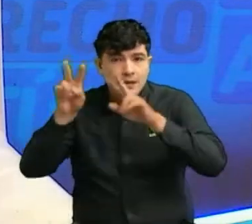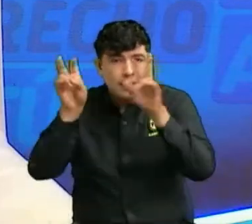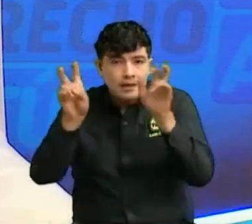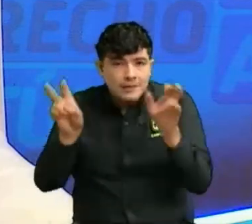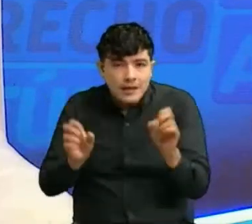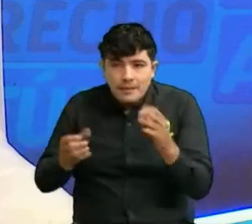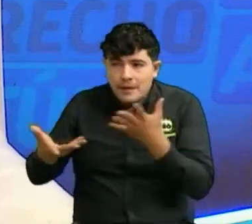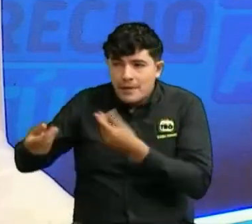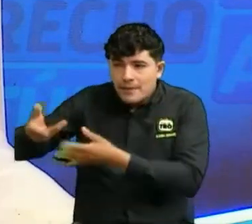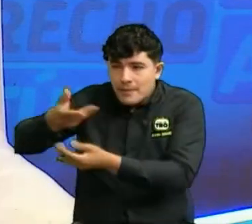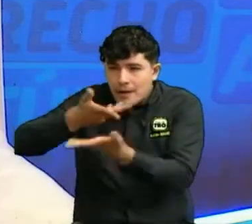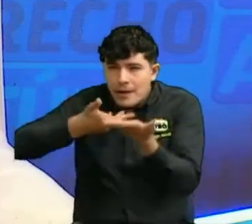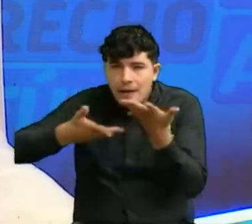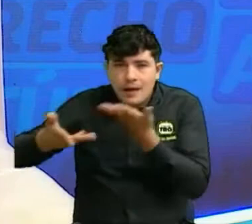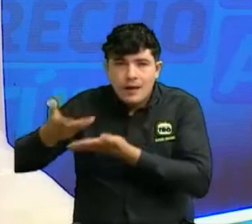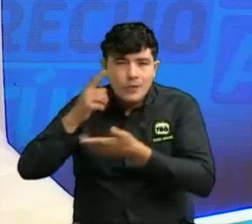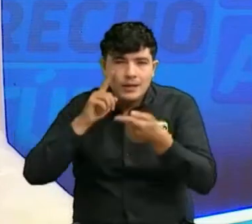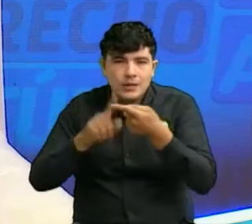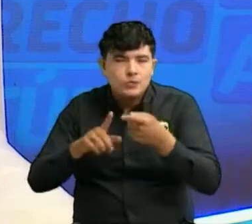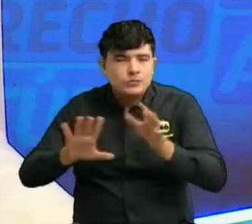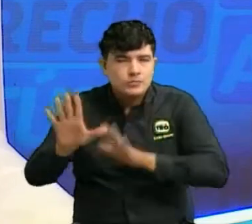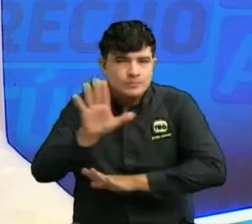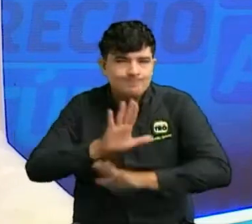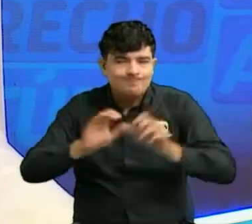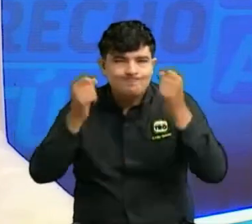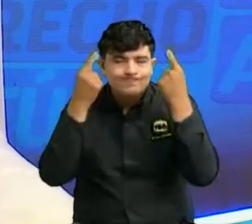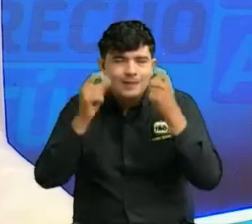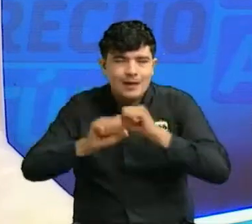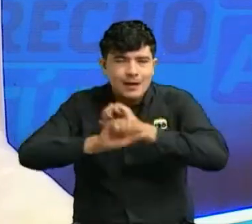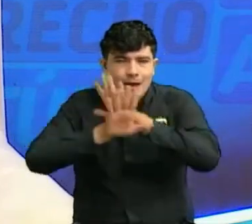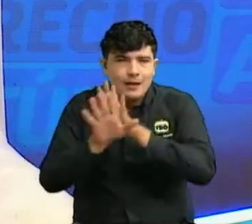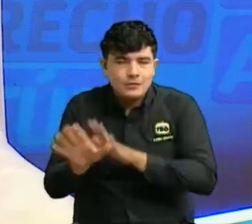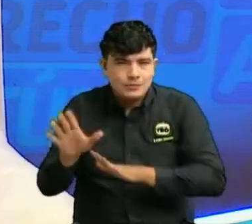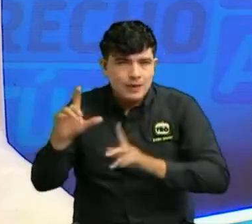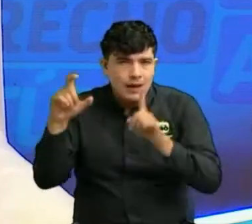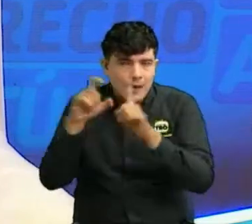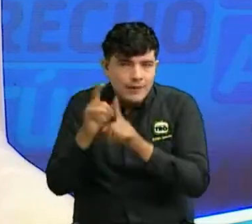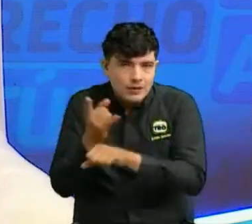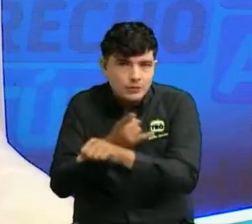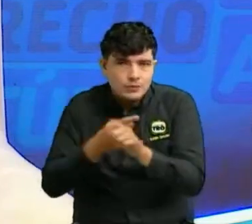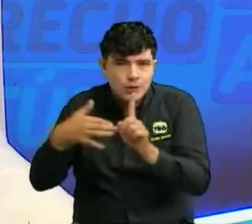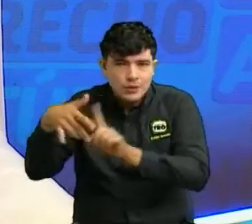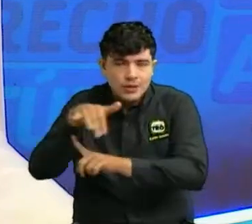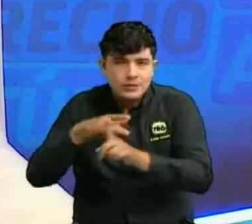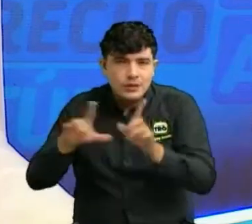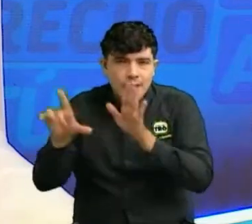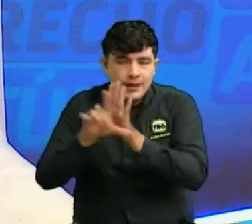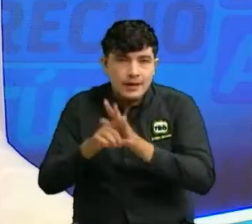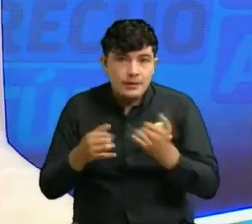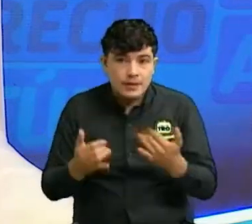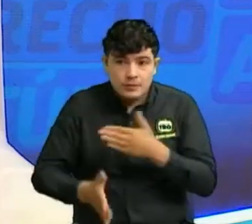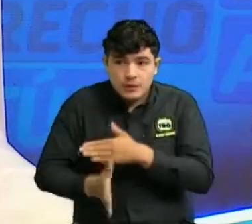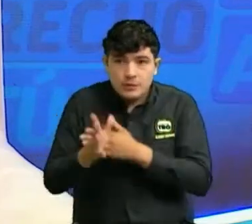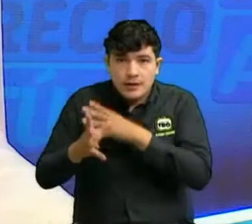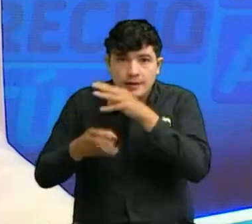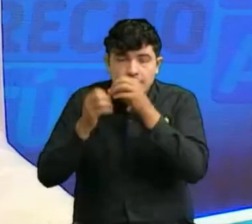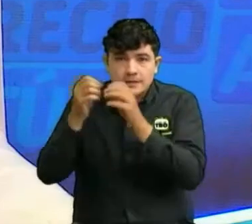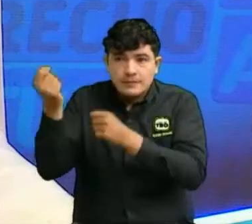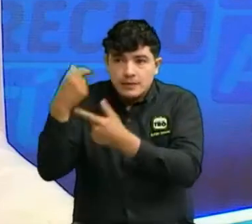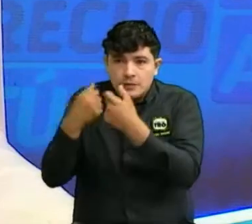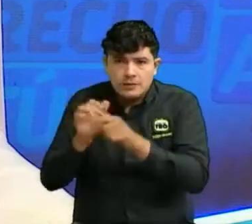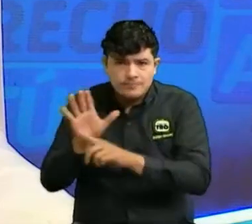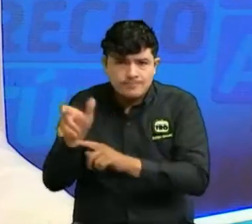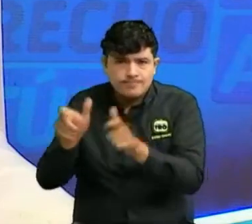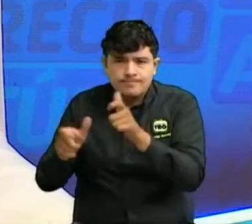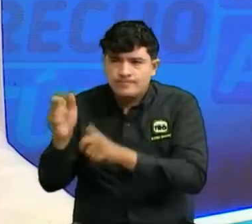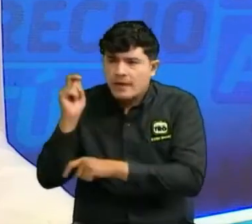de los términos que aquí utilizamos en Actúen Derecho o sobre todo esos términos que se utilizan en el ámbito legal. Continuamos con las preguntas de nuestros